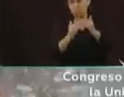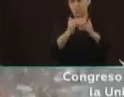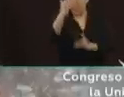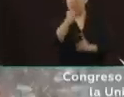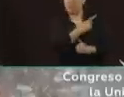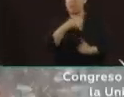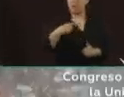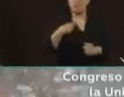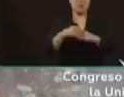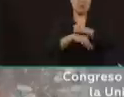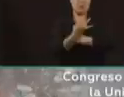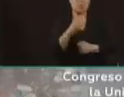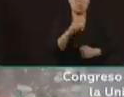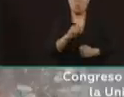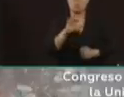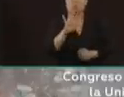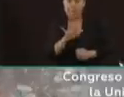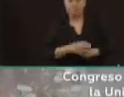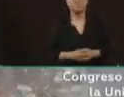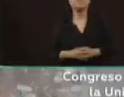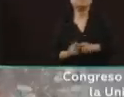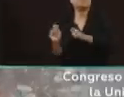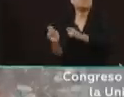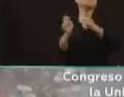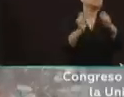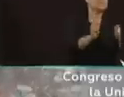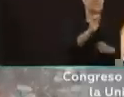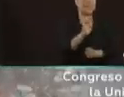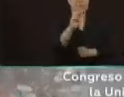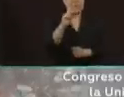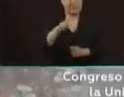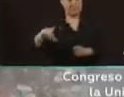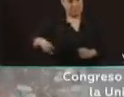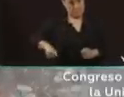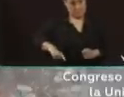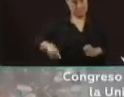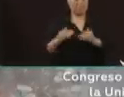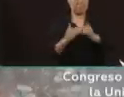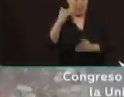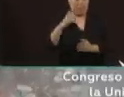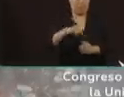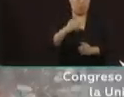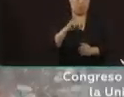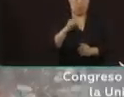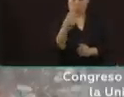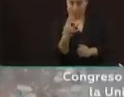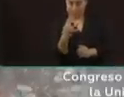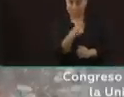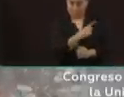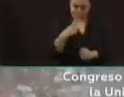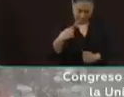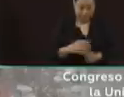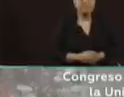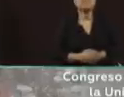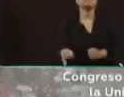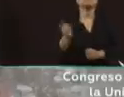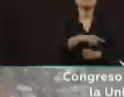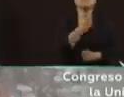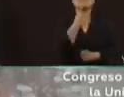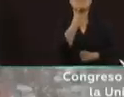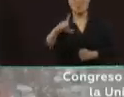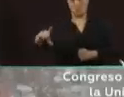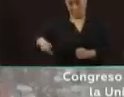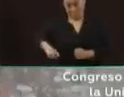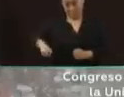14.5. En el gobierno de Peña Nieto, 12.4. Y en el gobierno de Andrés